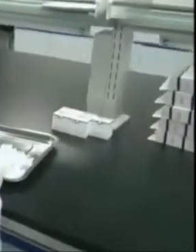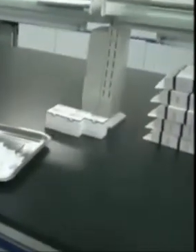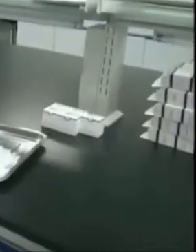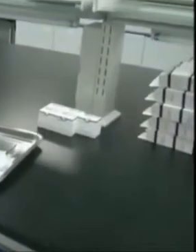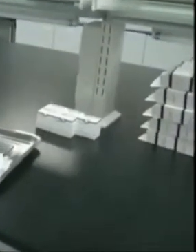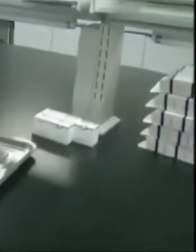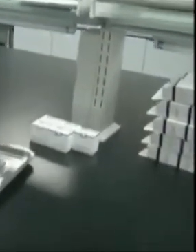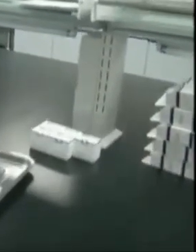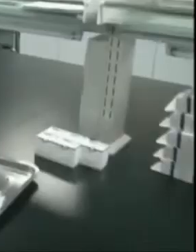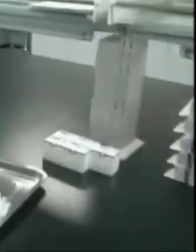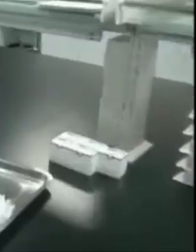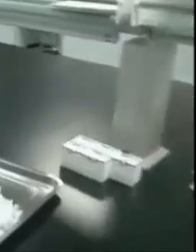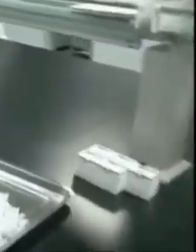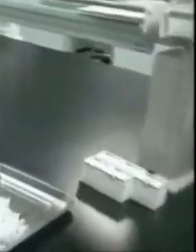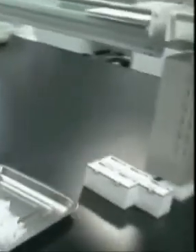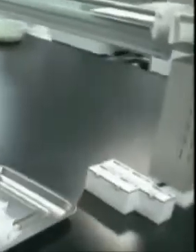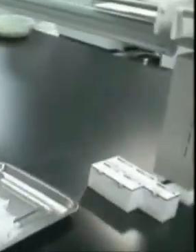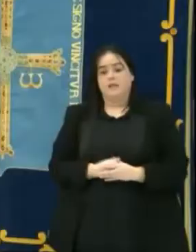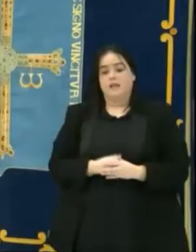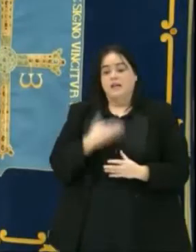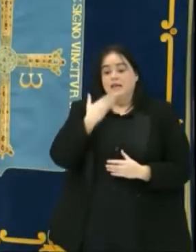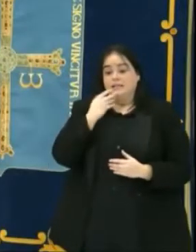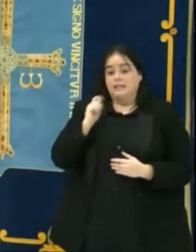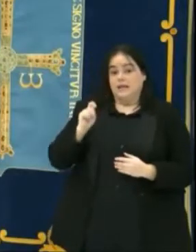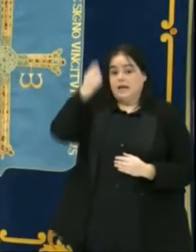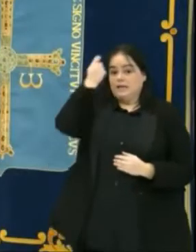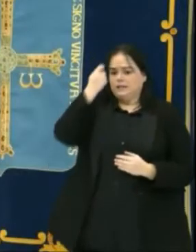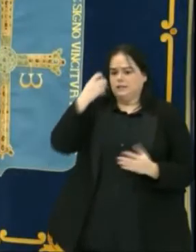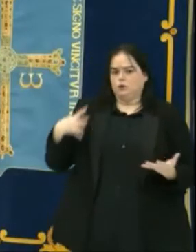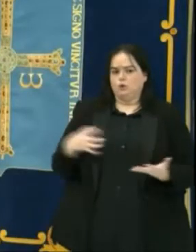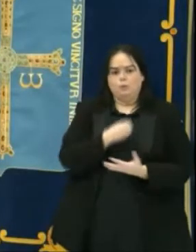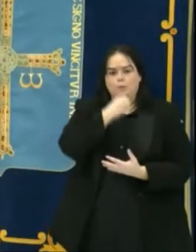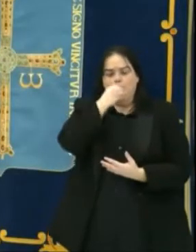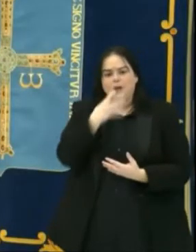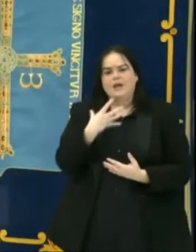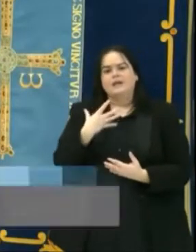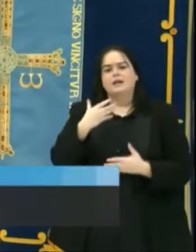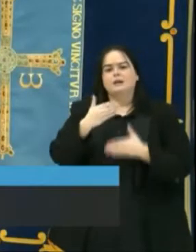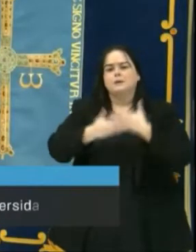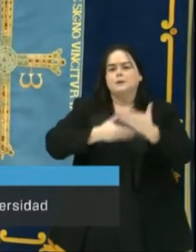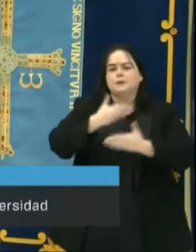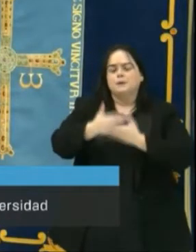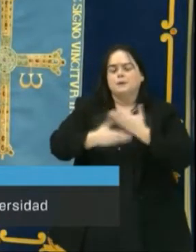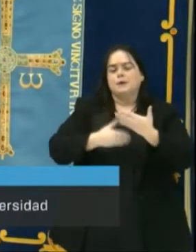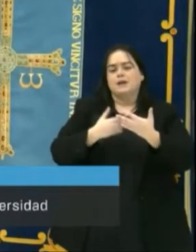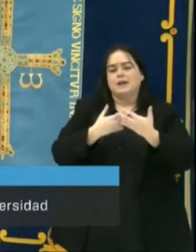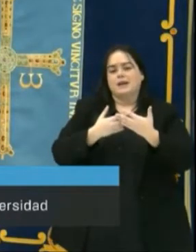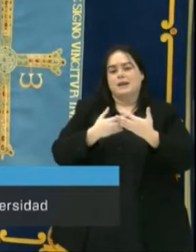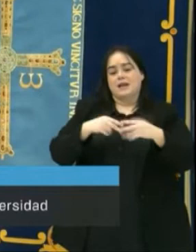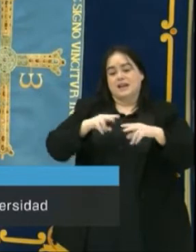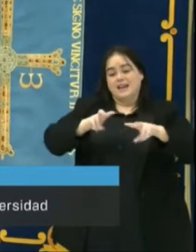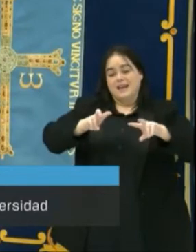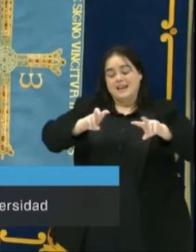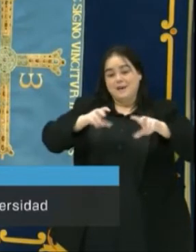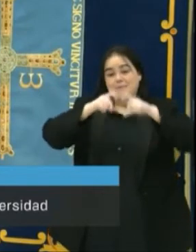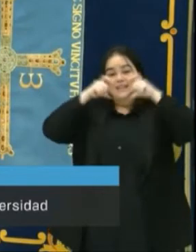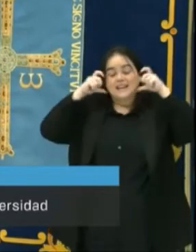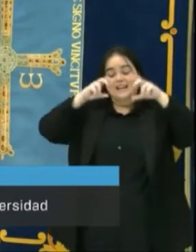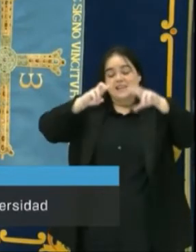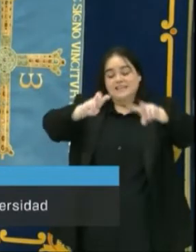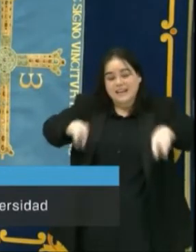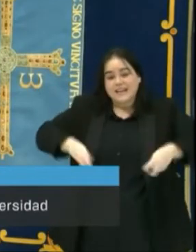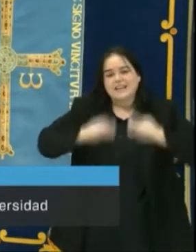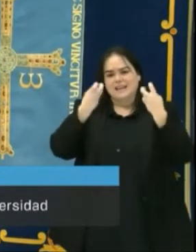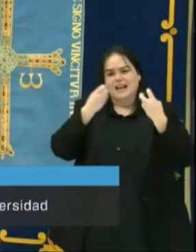supondría duplicar por 10 la producción. Lo que se está poniendo en marcha es una infraestructura capaz de reciclar 100.000 mascarillas al